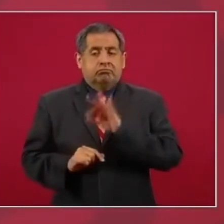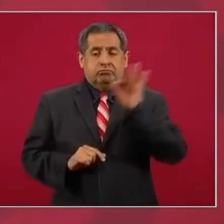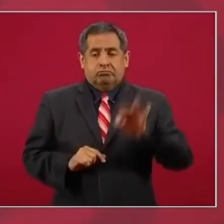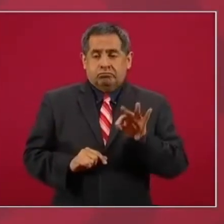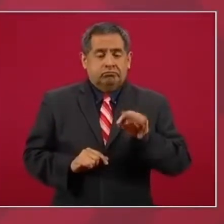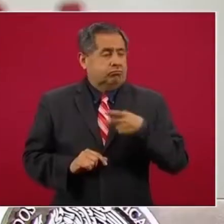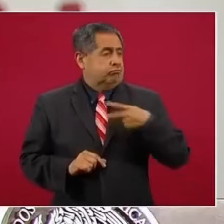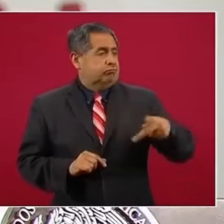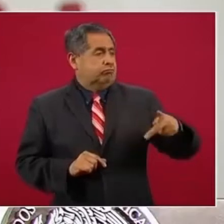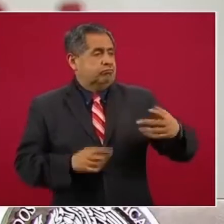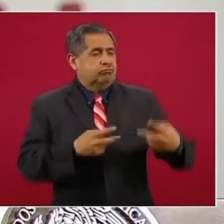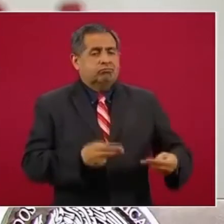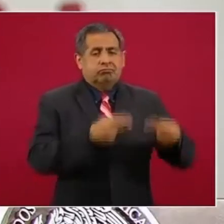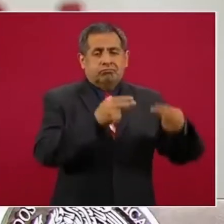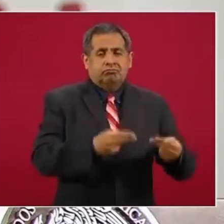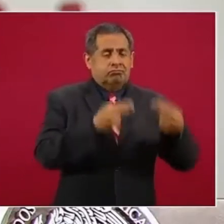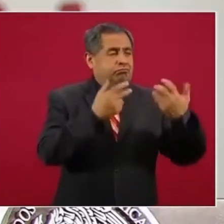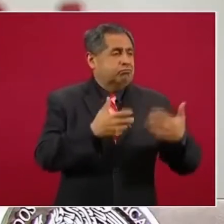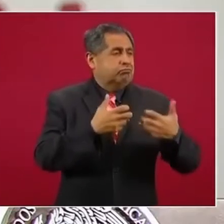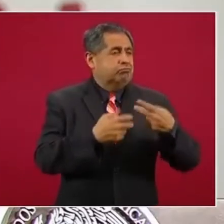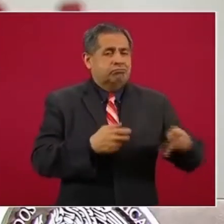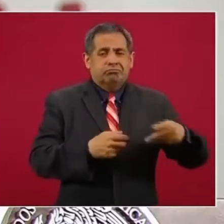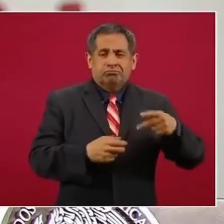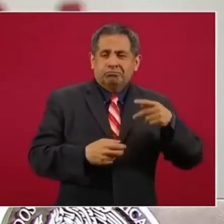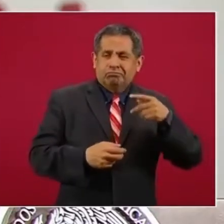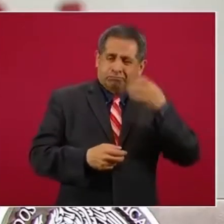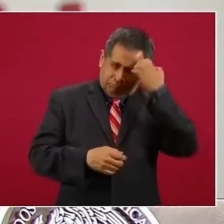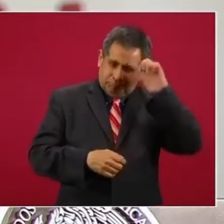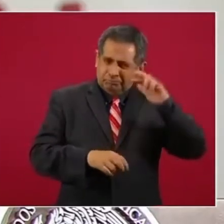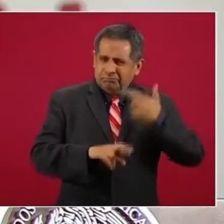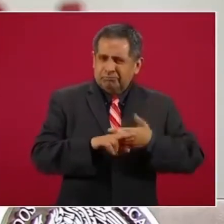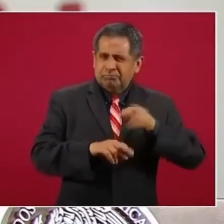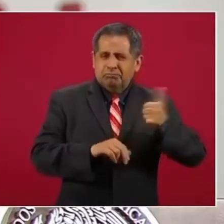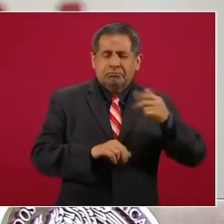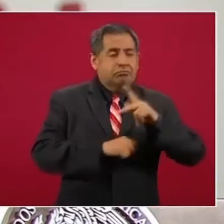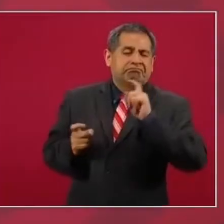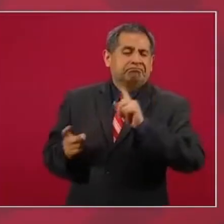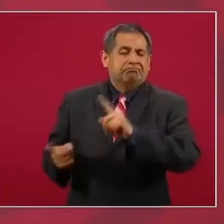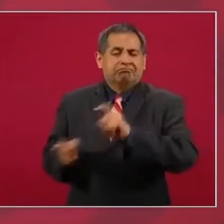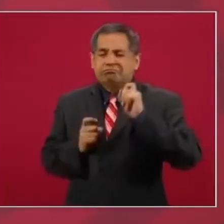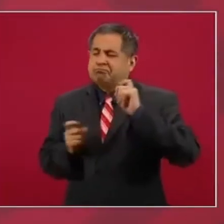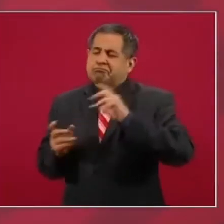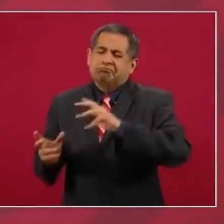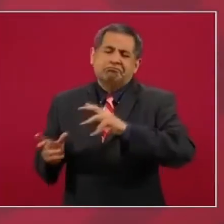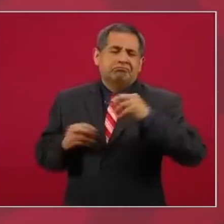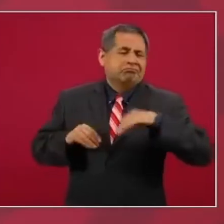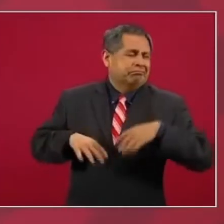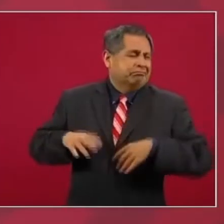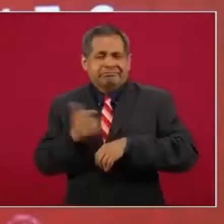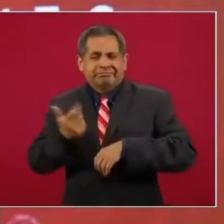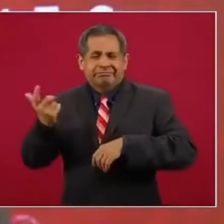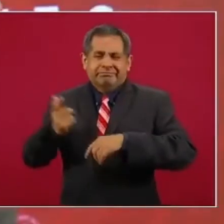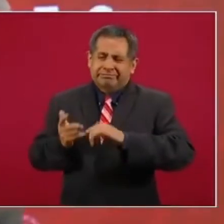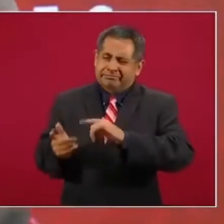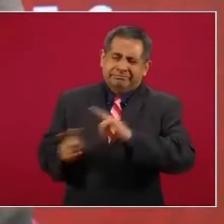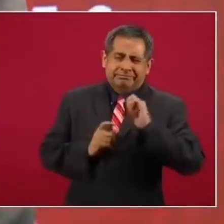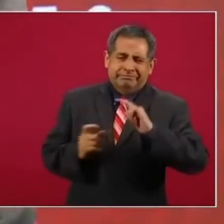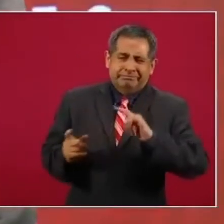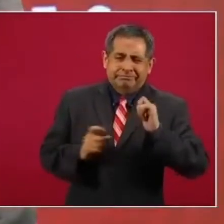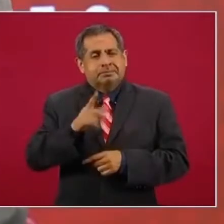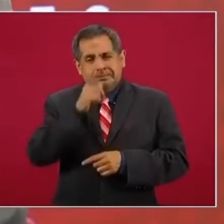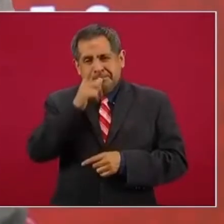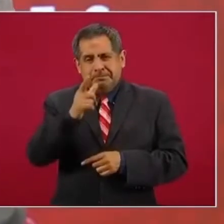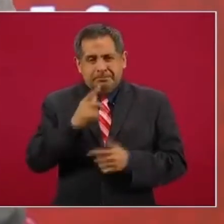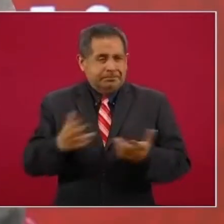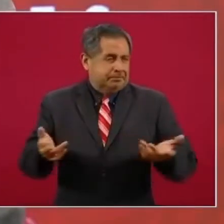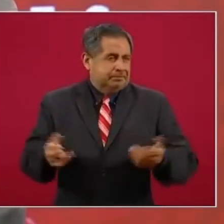90% los particulares, sobre todo las empresas extranjeras, cobrando carísimo por el